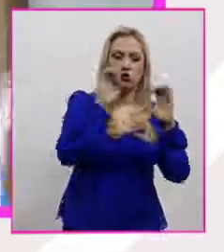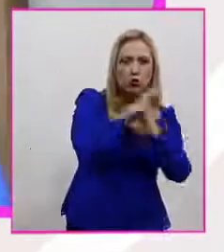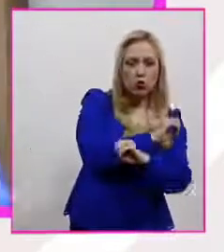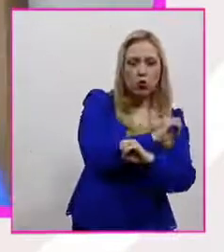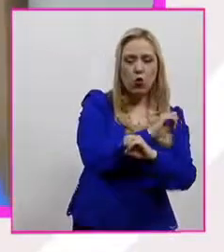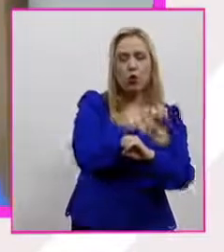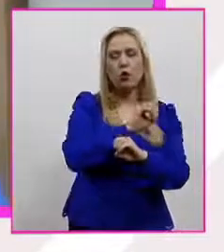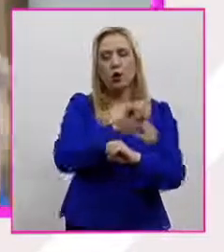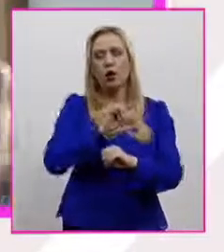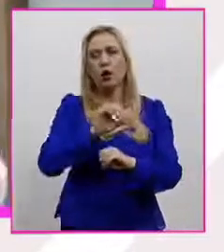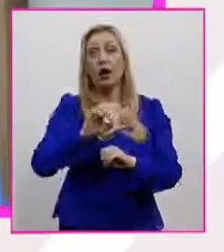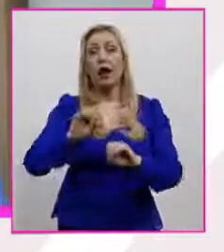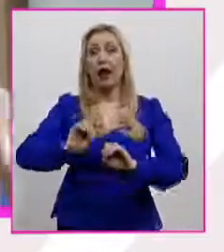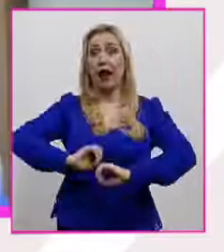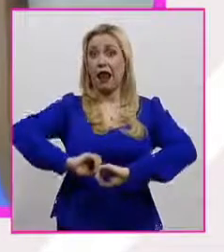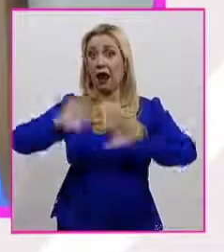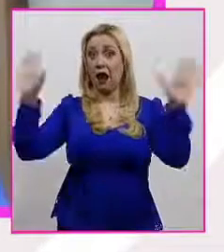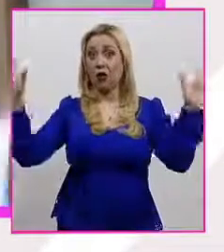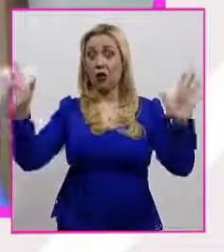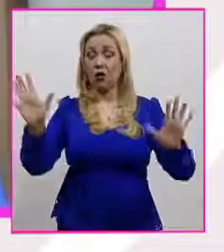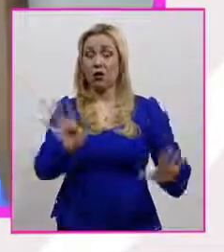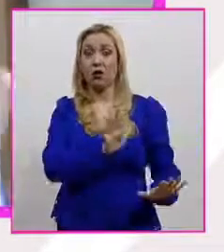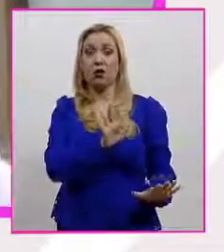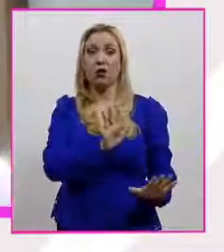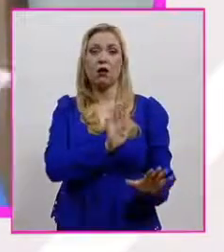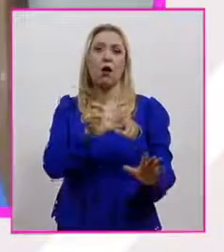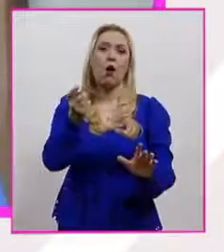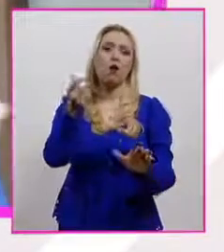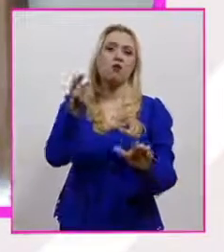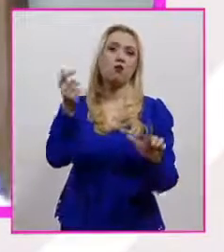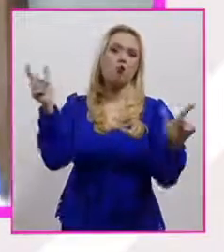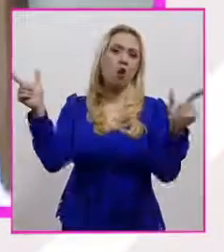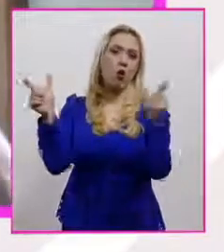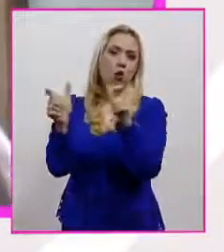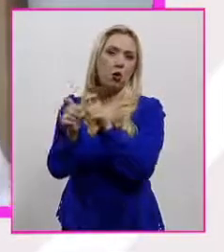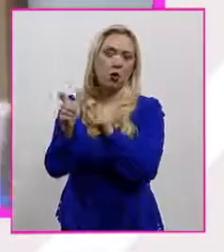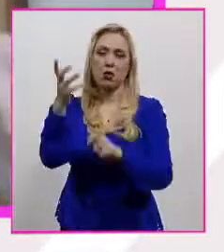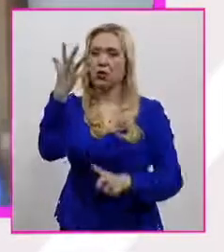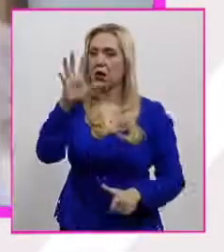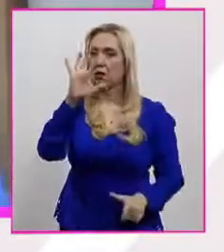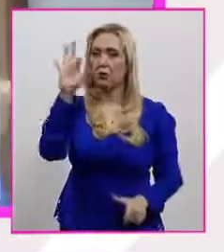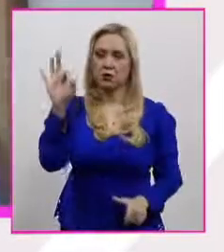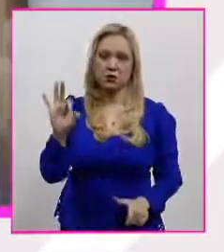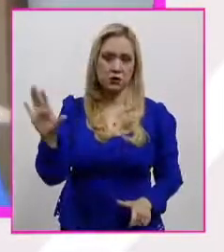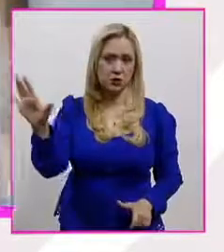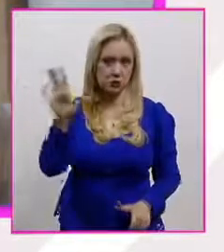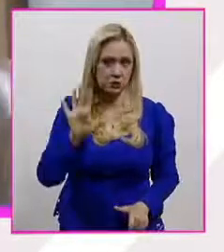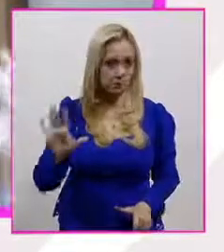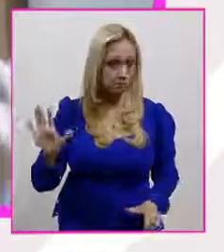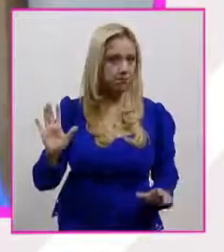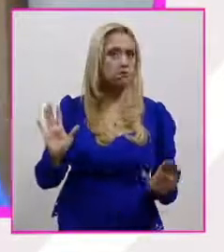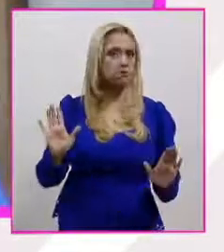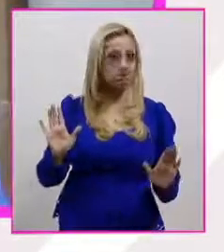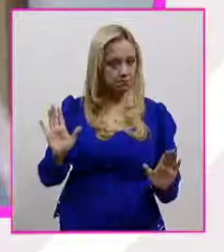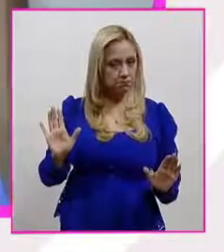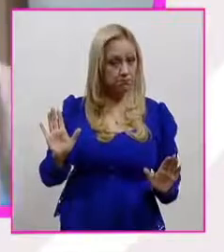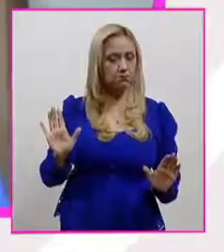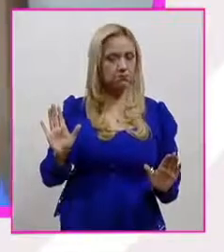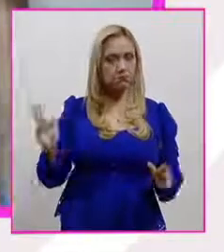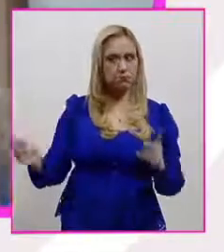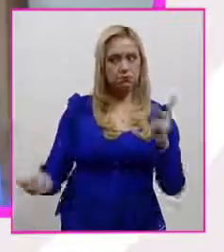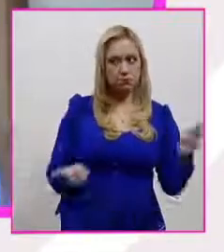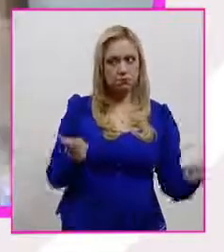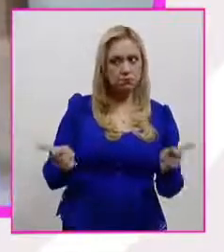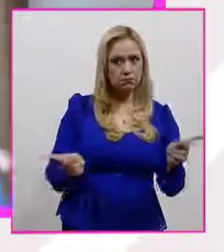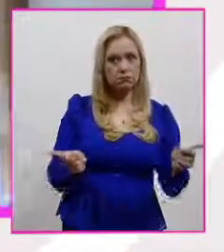tez clara es una minoría que no representa más allá del 10% de la totalidad de la población, dependiendo de la encuesta que utilicemos,